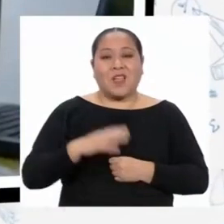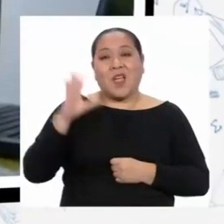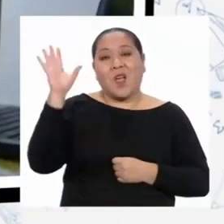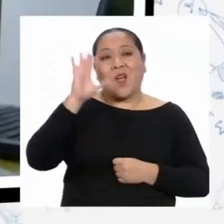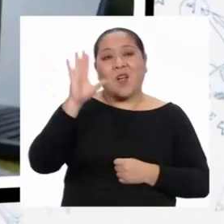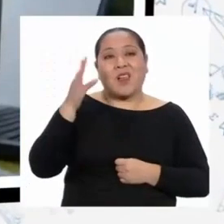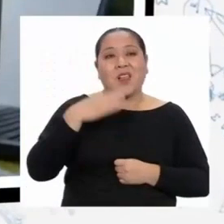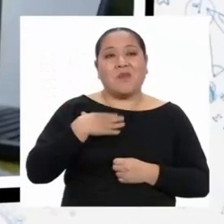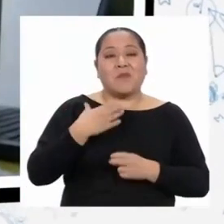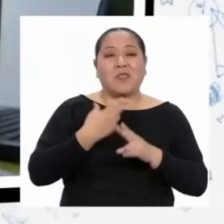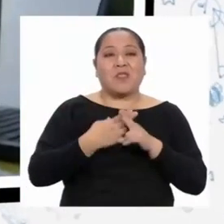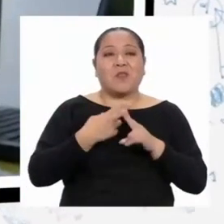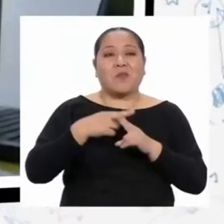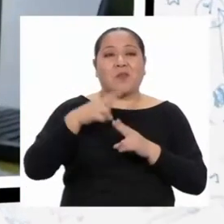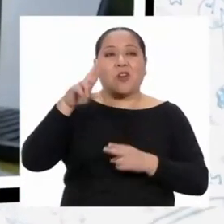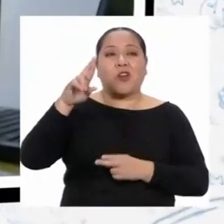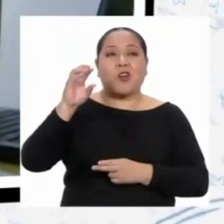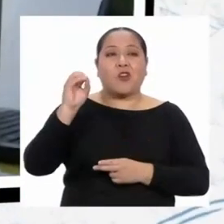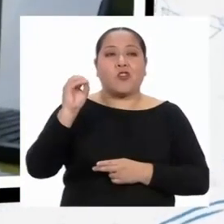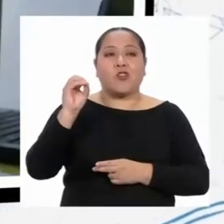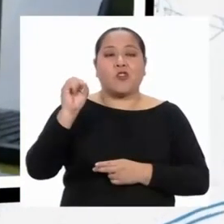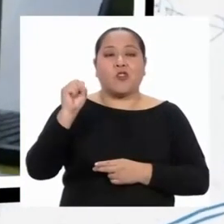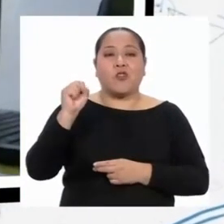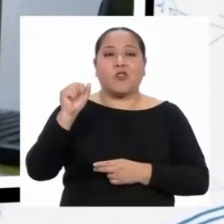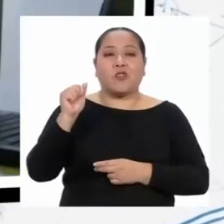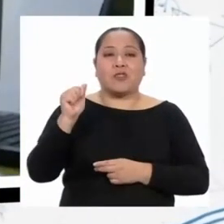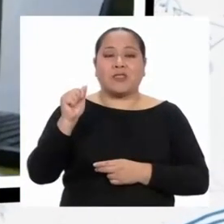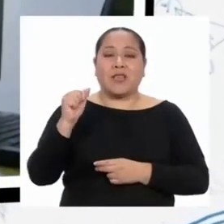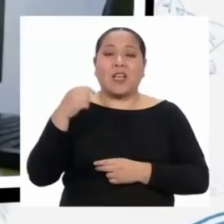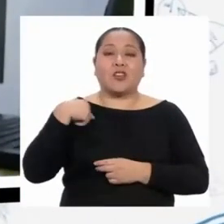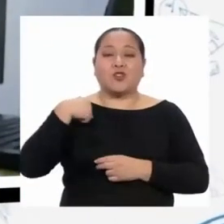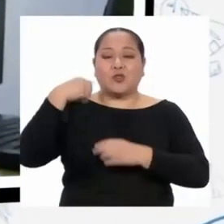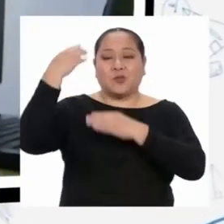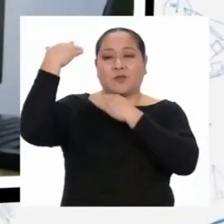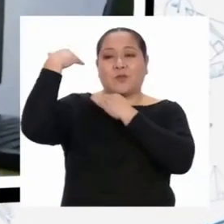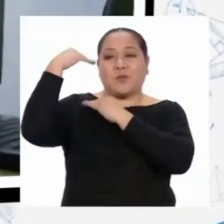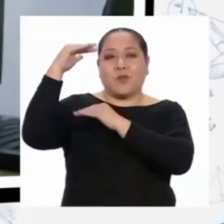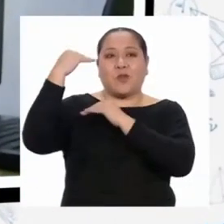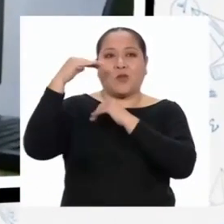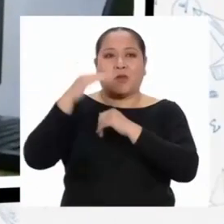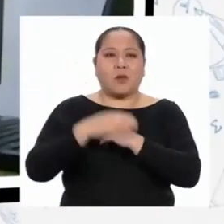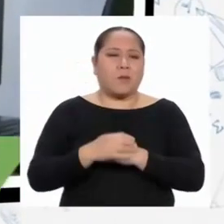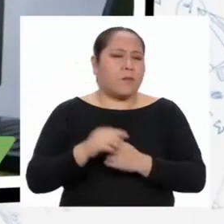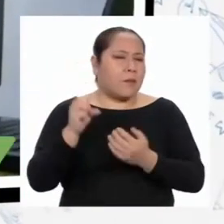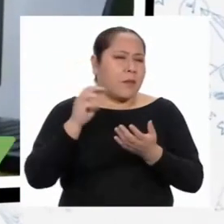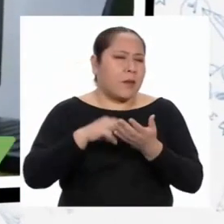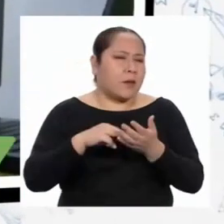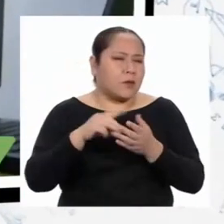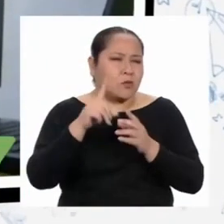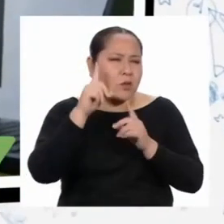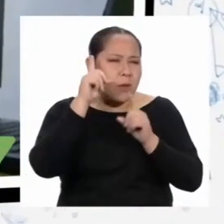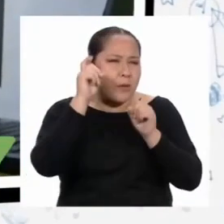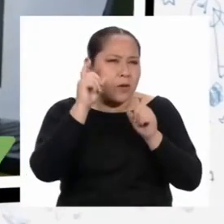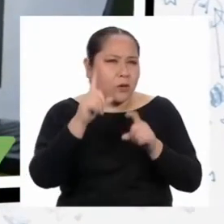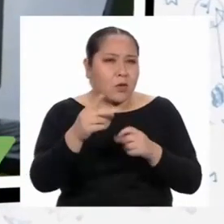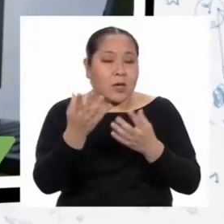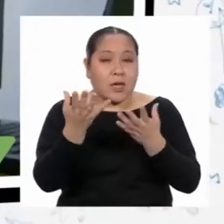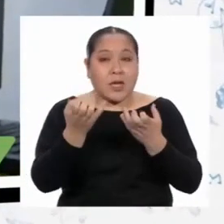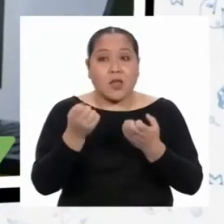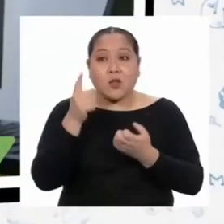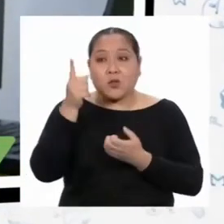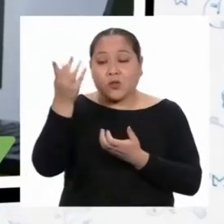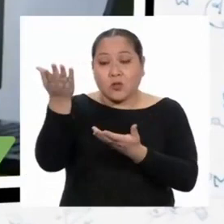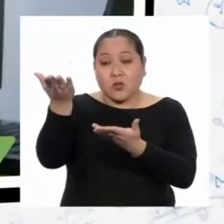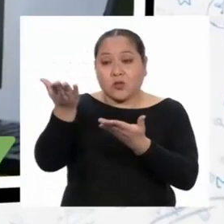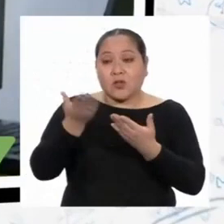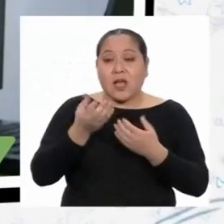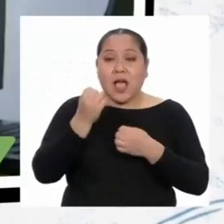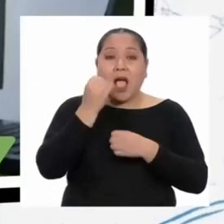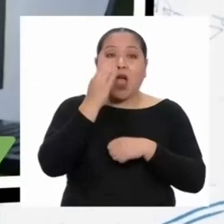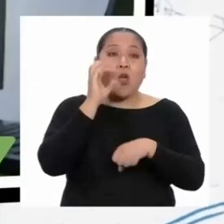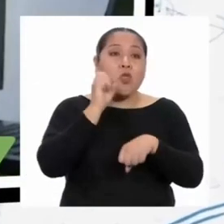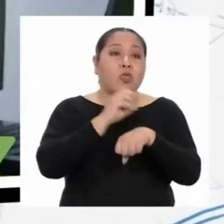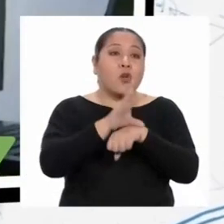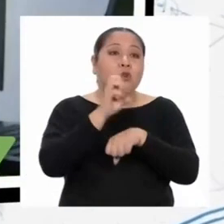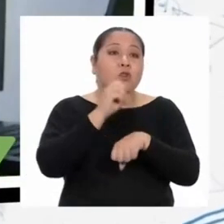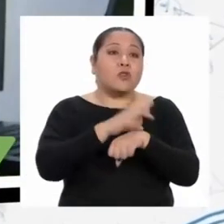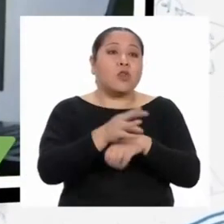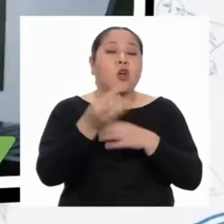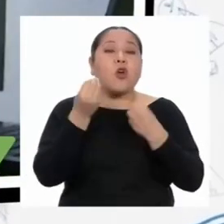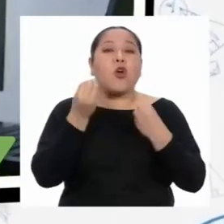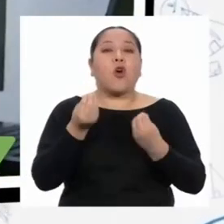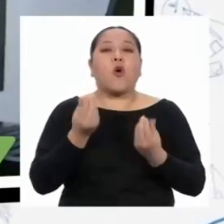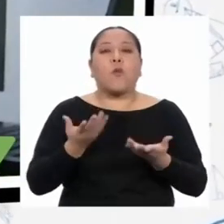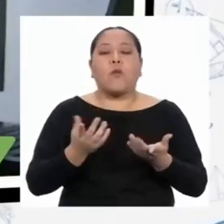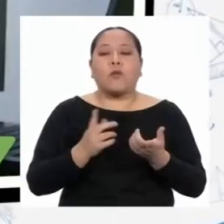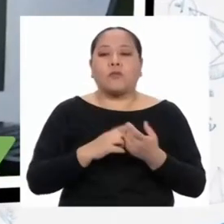Hola, soy Rosa Calvay de la región Piura. Más que una pregunta, quisiera que nos dé algunas recomendaciones sobre